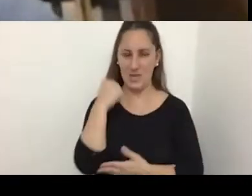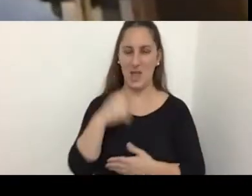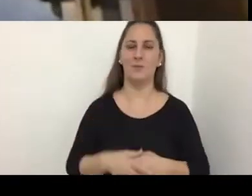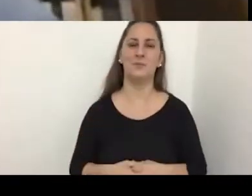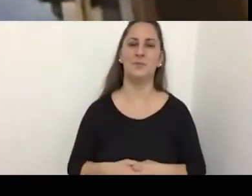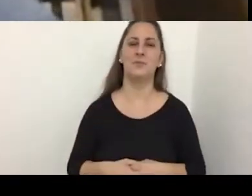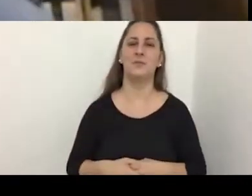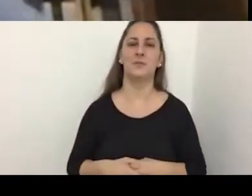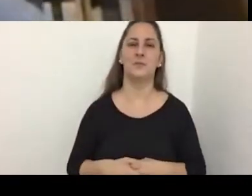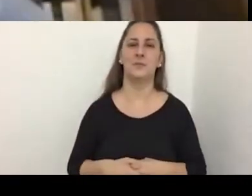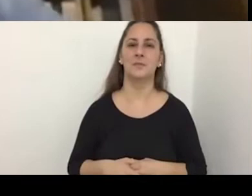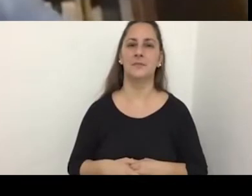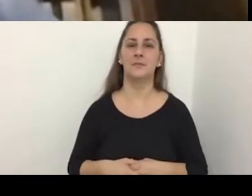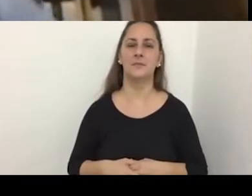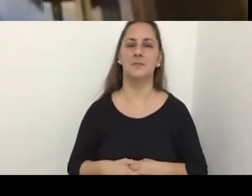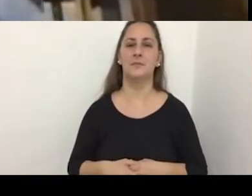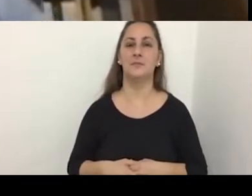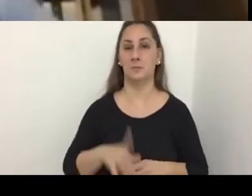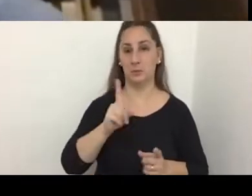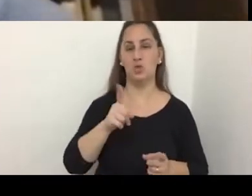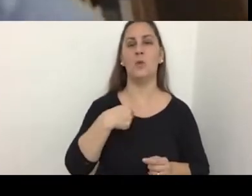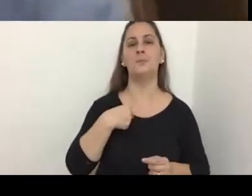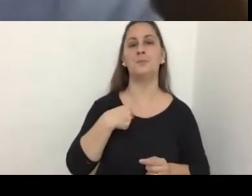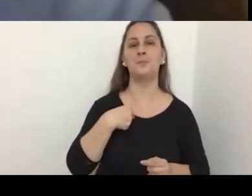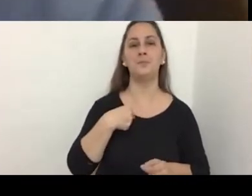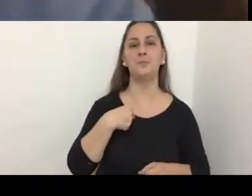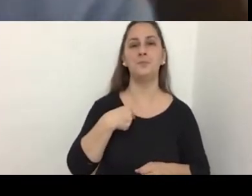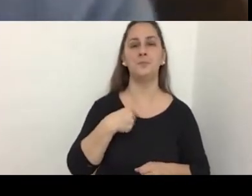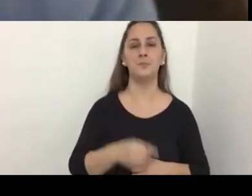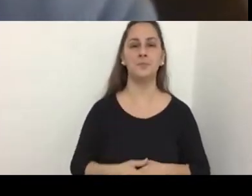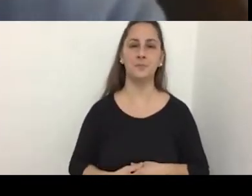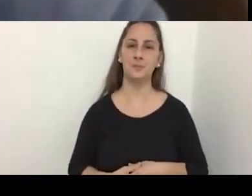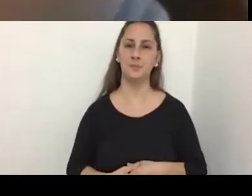les he enviado a través de